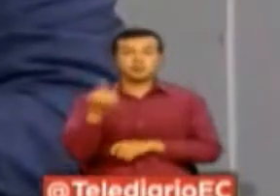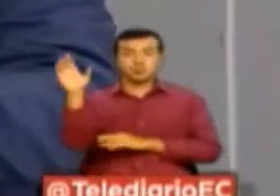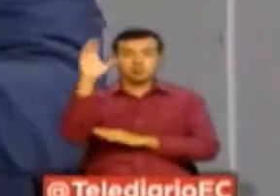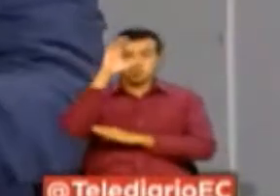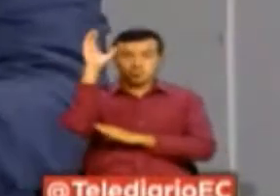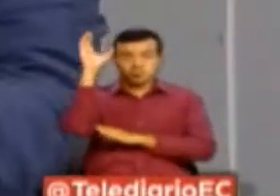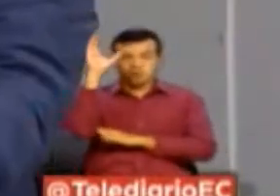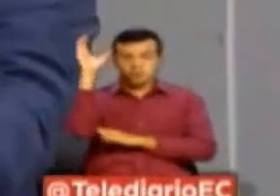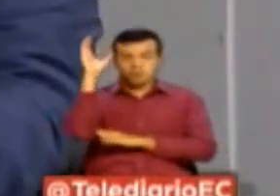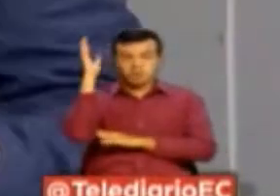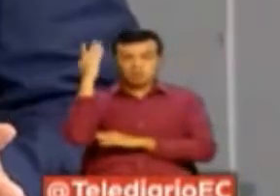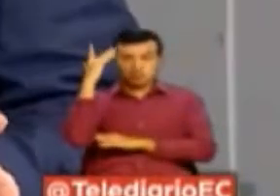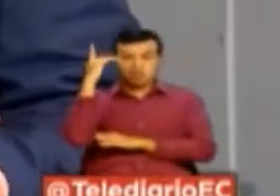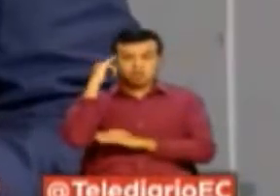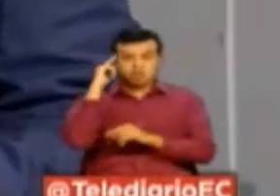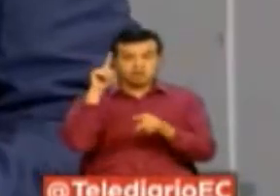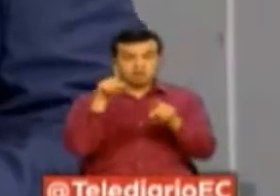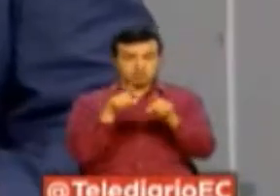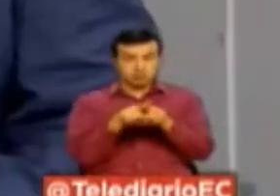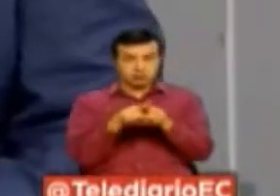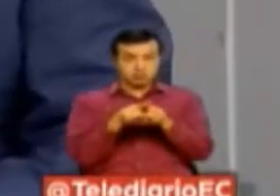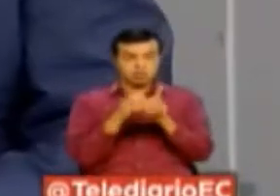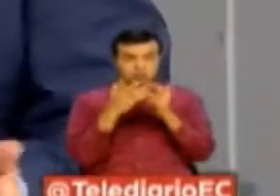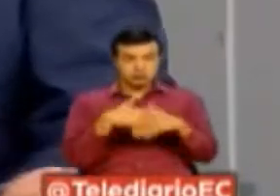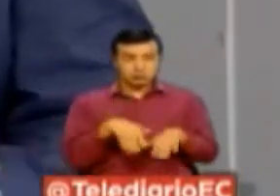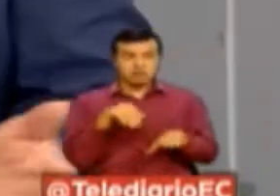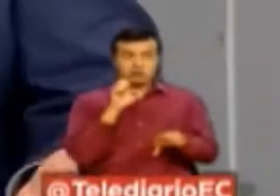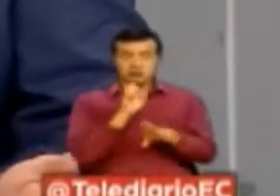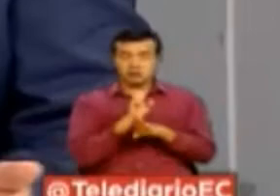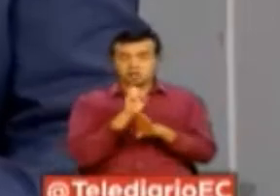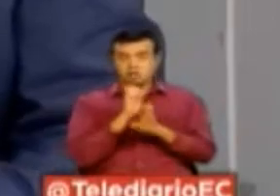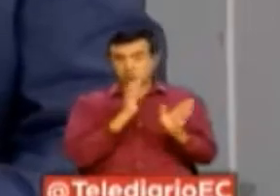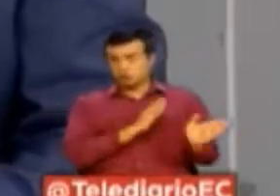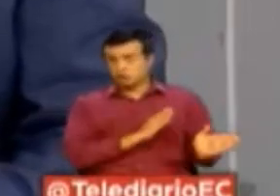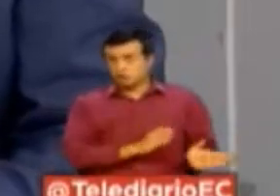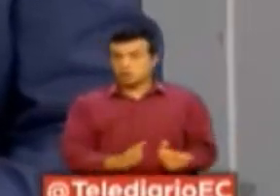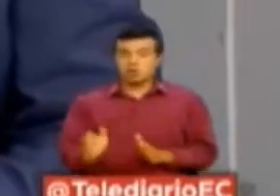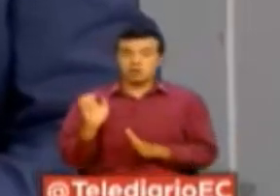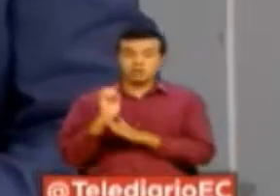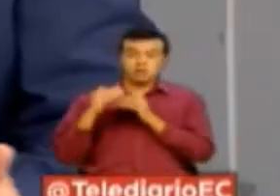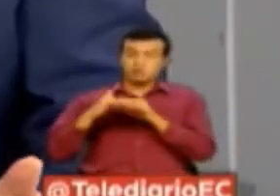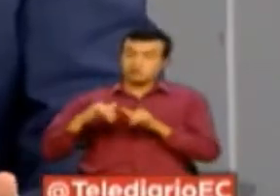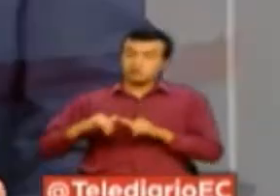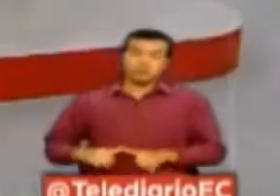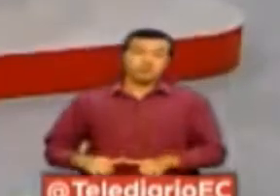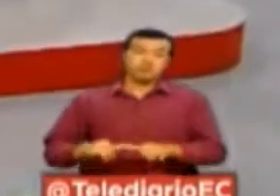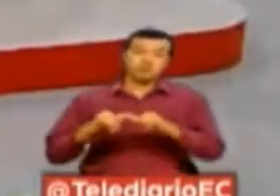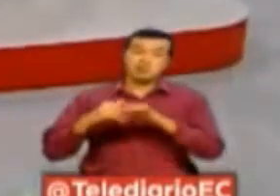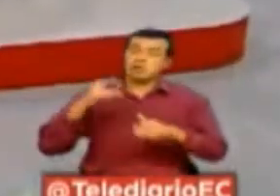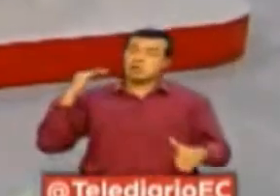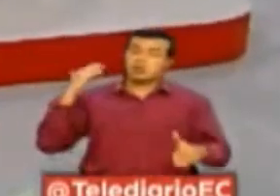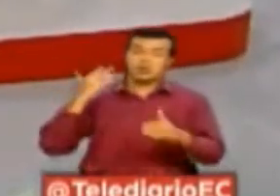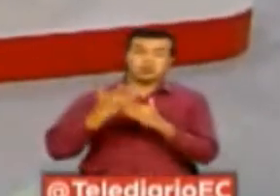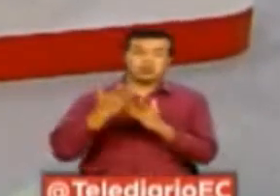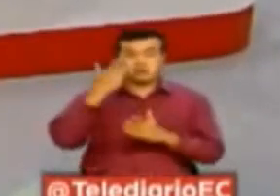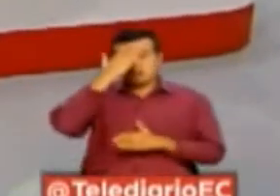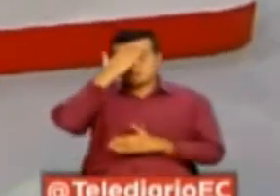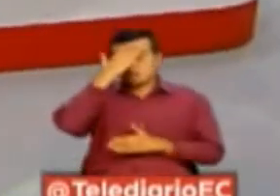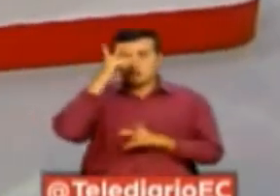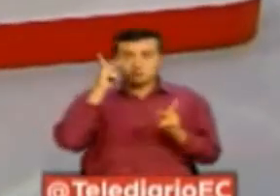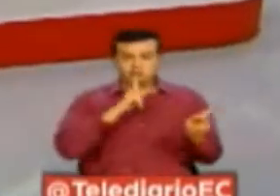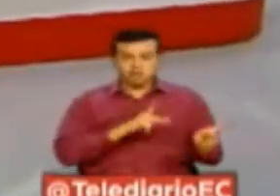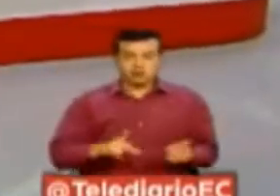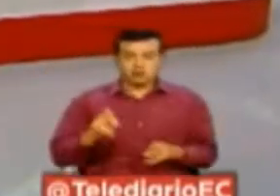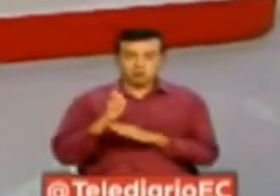colombiano una contrapartida de lo que ecuador de hecho ya de lo que cuadra venido haciendo hace mucho tiempo atrás estar tengo el plan